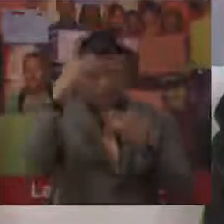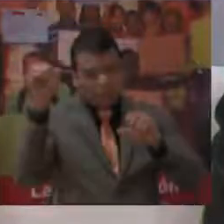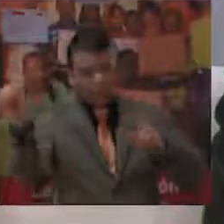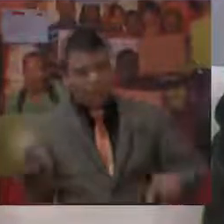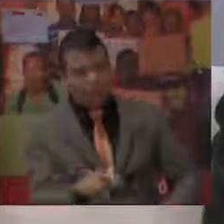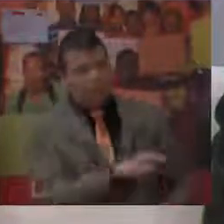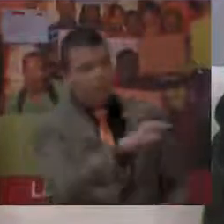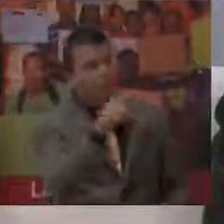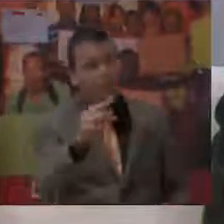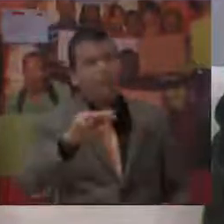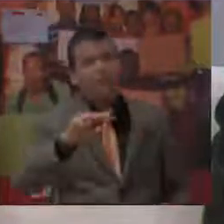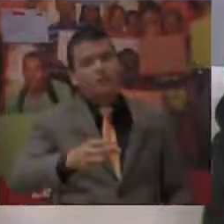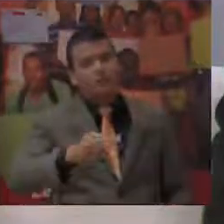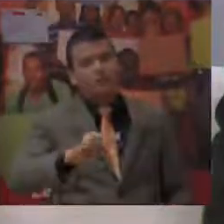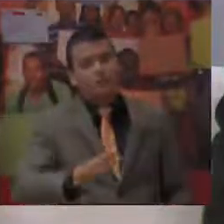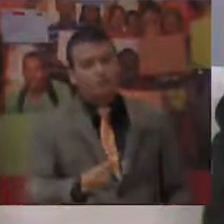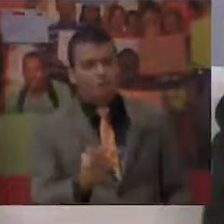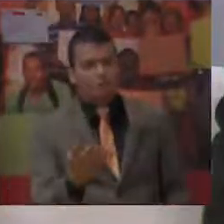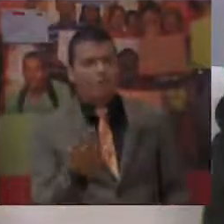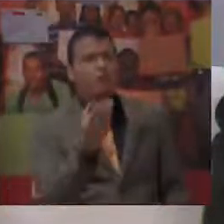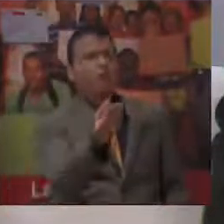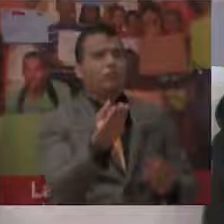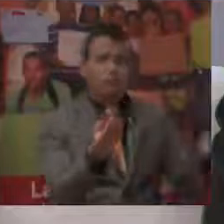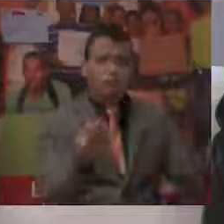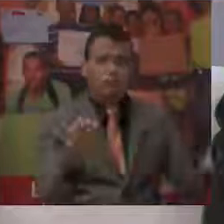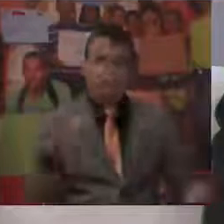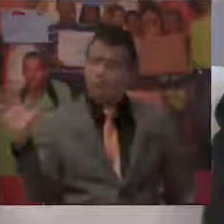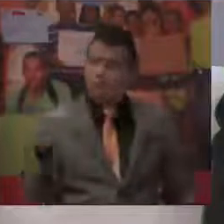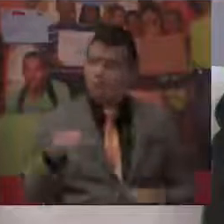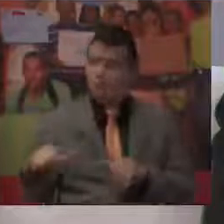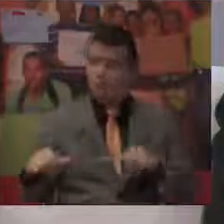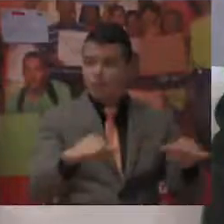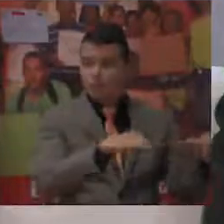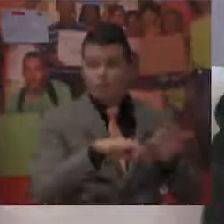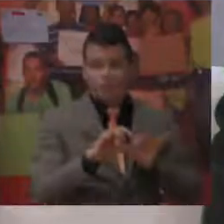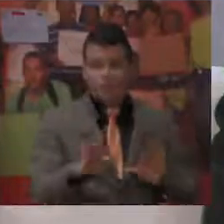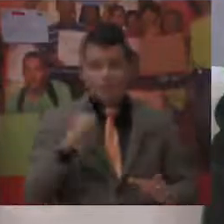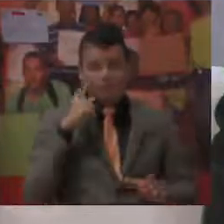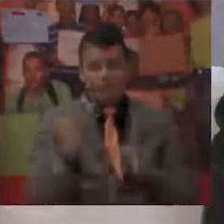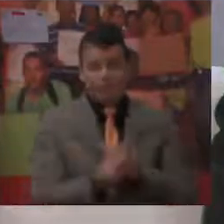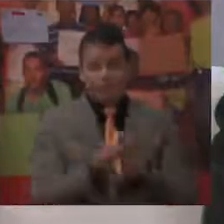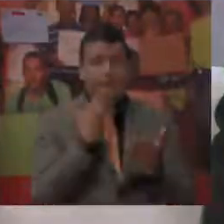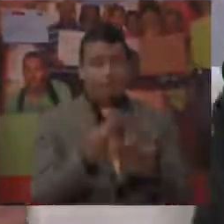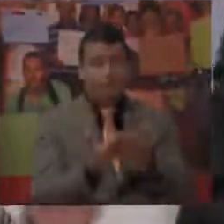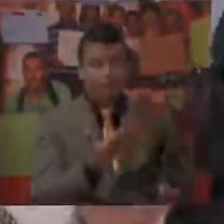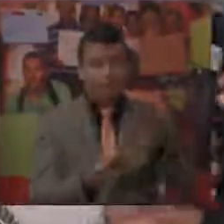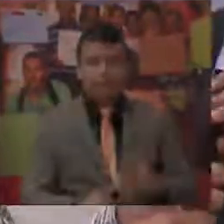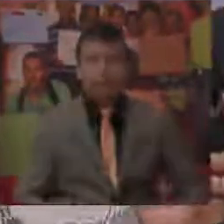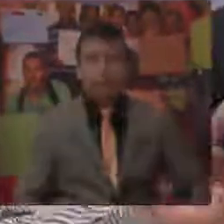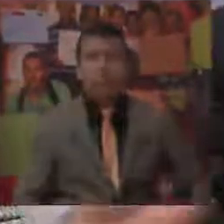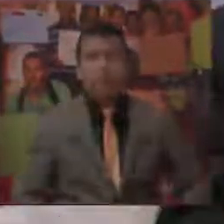de segunda y tercera clase, que todos tengamos las mismas oportunidades de inclusión. Muchas gracias.